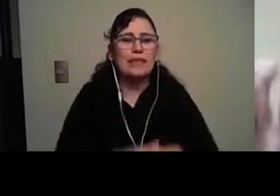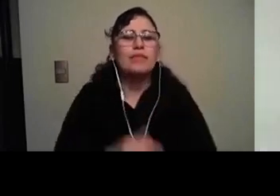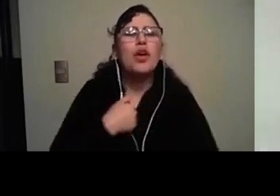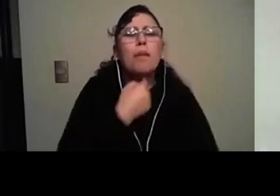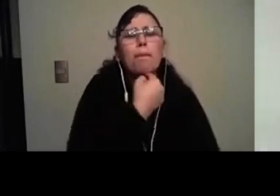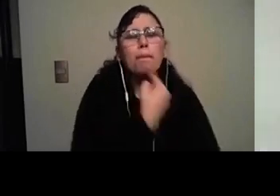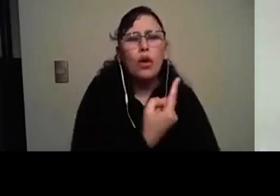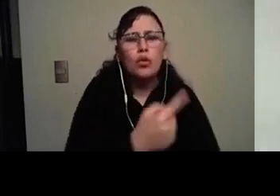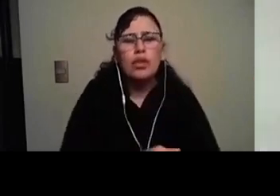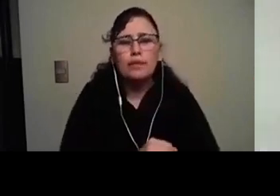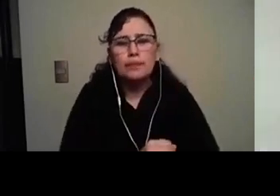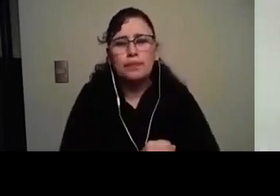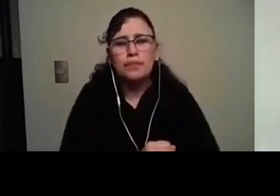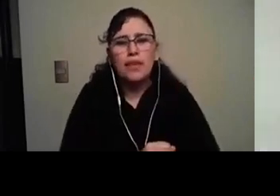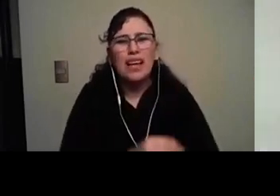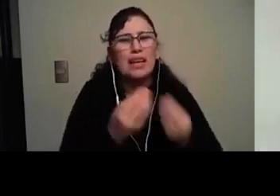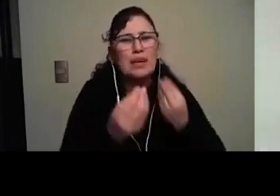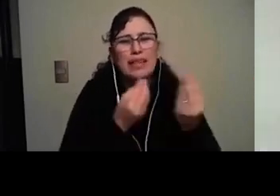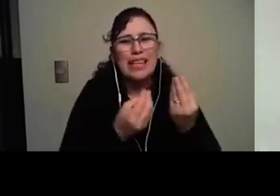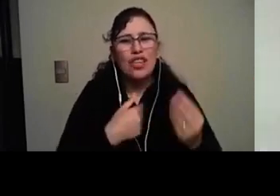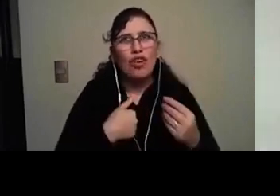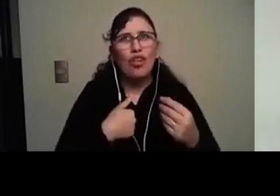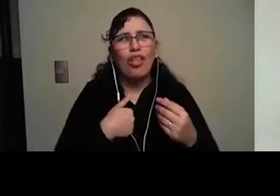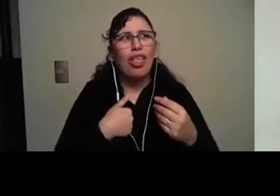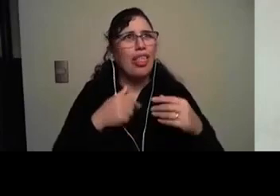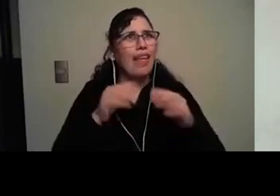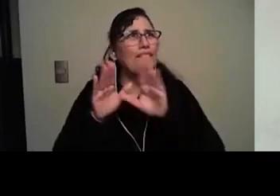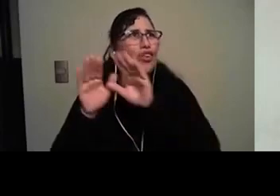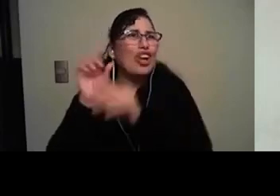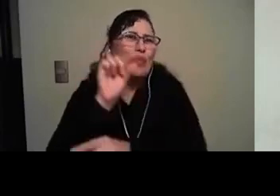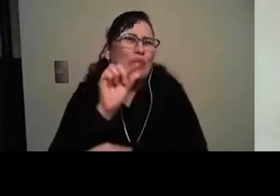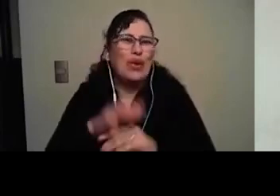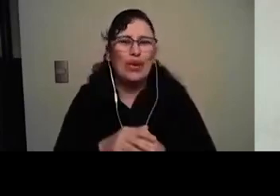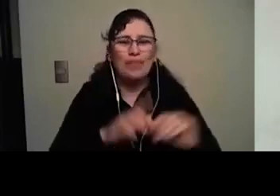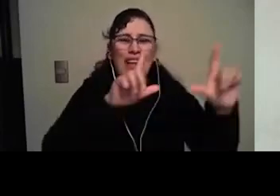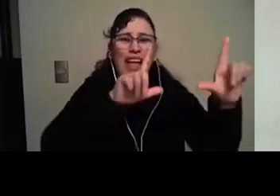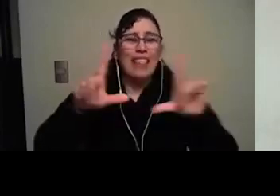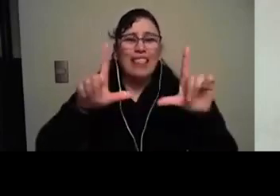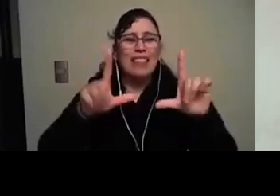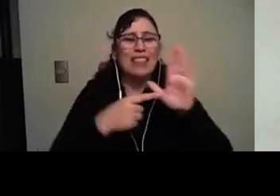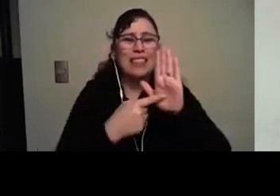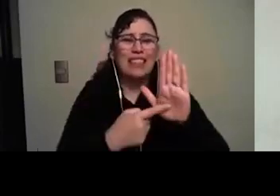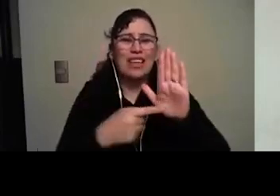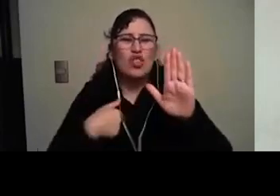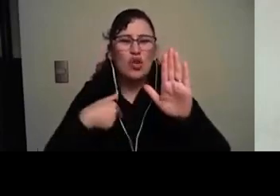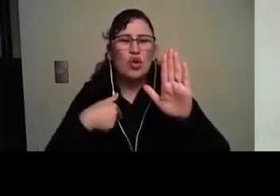puntual. Es que pasa es que como que me distraje un poquito en un punto y era una diapositiva que se